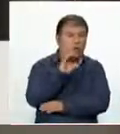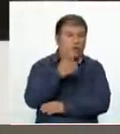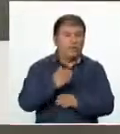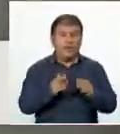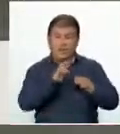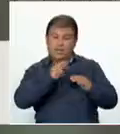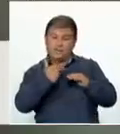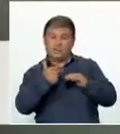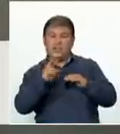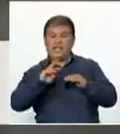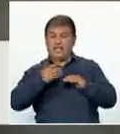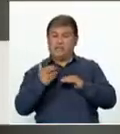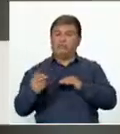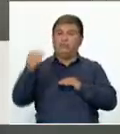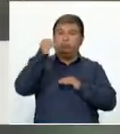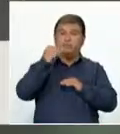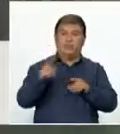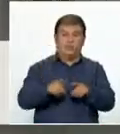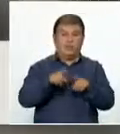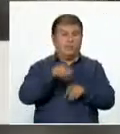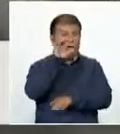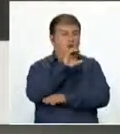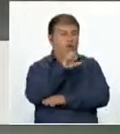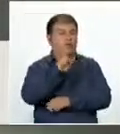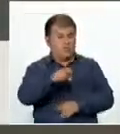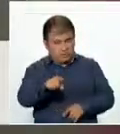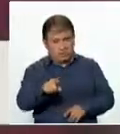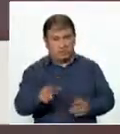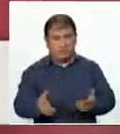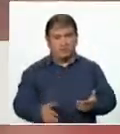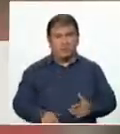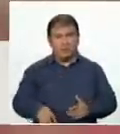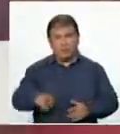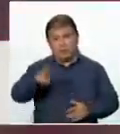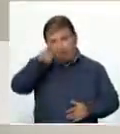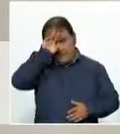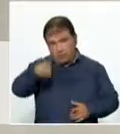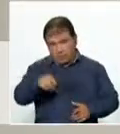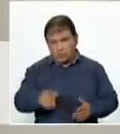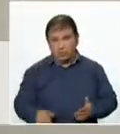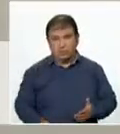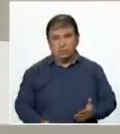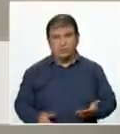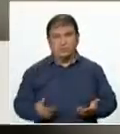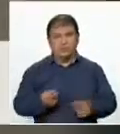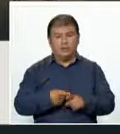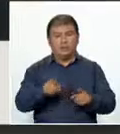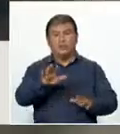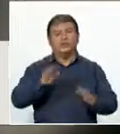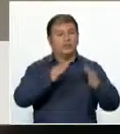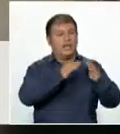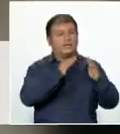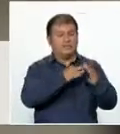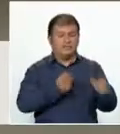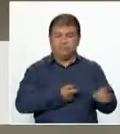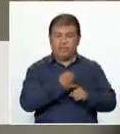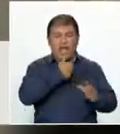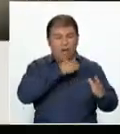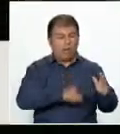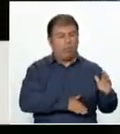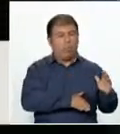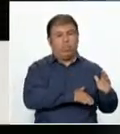arriba en el segundo piso. Tú también, Colombia, sí. Y Perú. Sus casas han sido afectadas